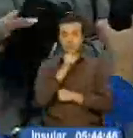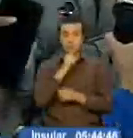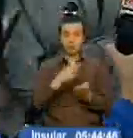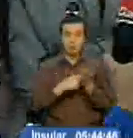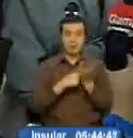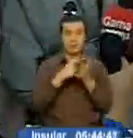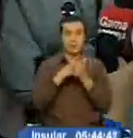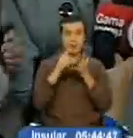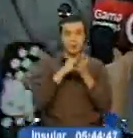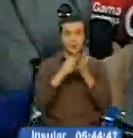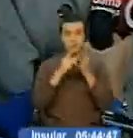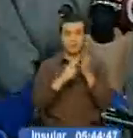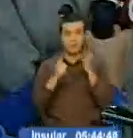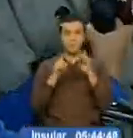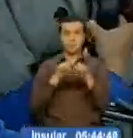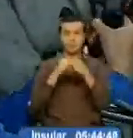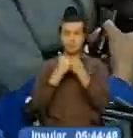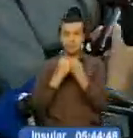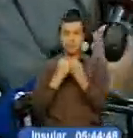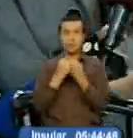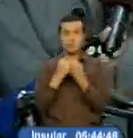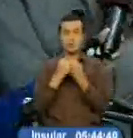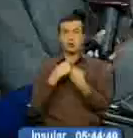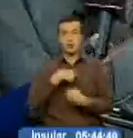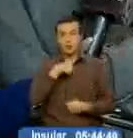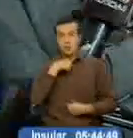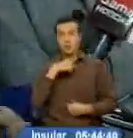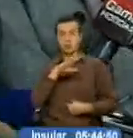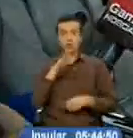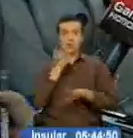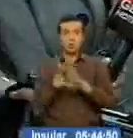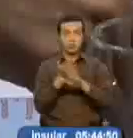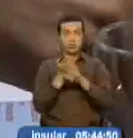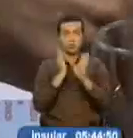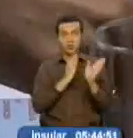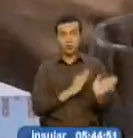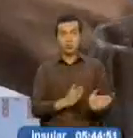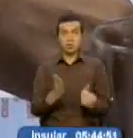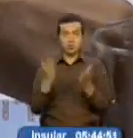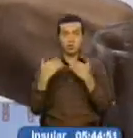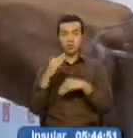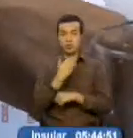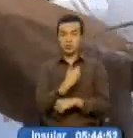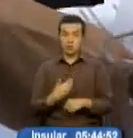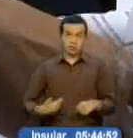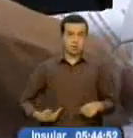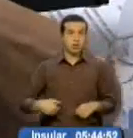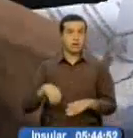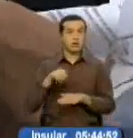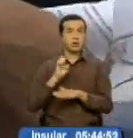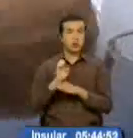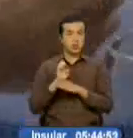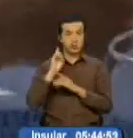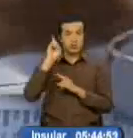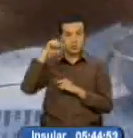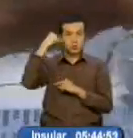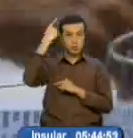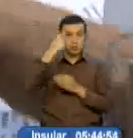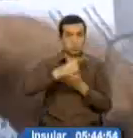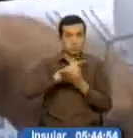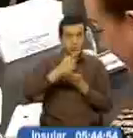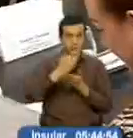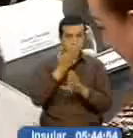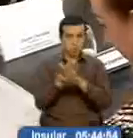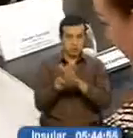con diversos actores de la sociedad civil para enriquecer su propuesta, misma que será presentada al presidente de la República la próxima semana.